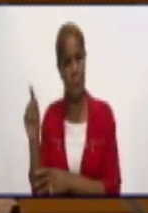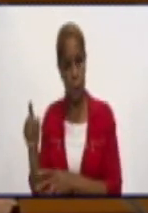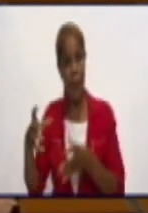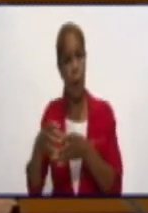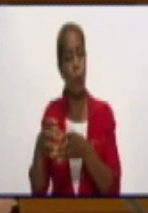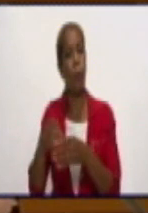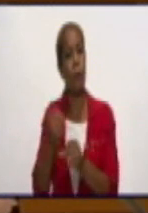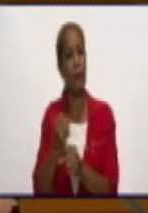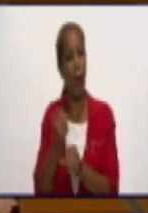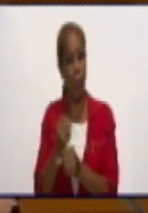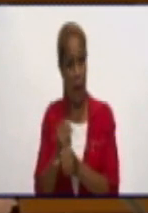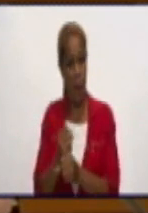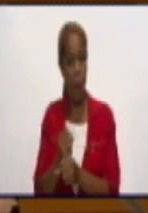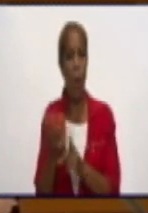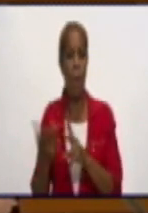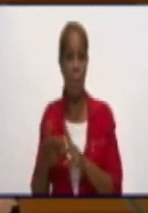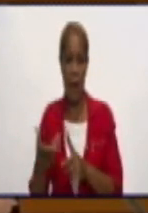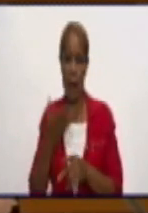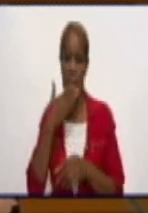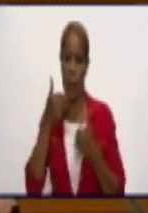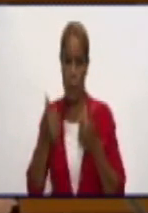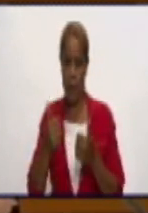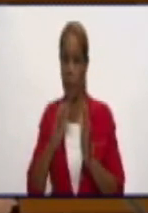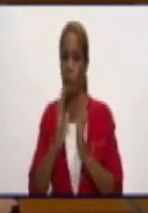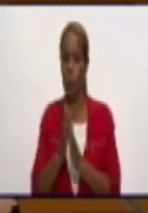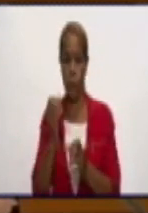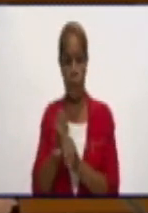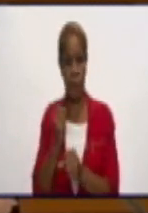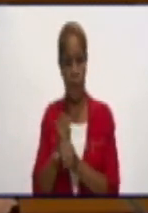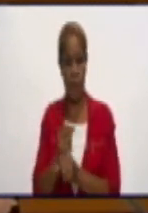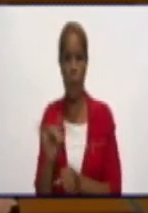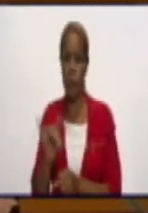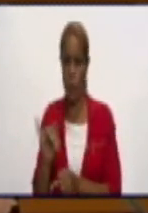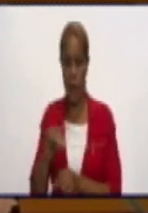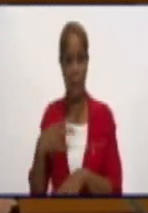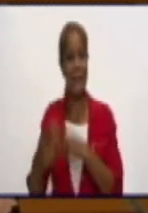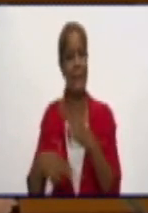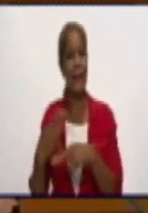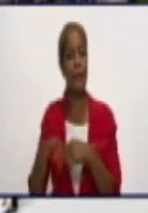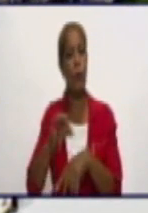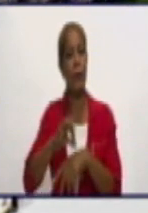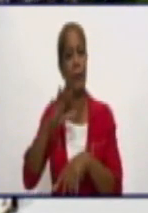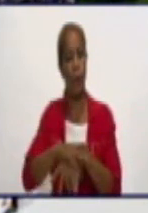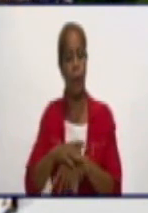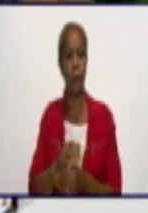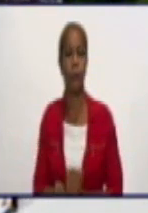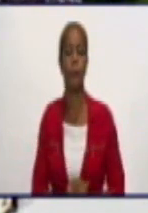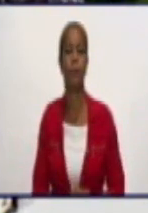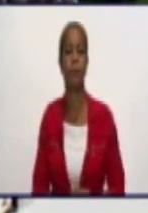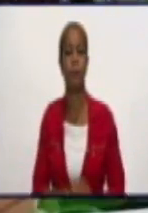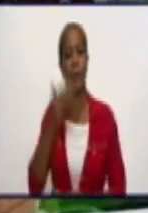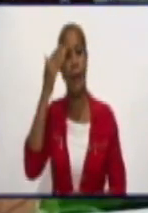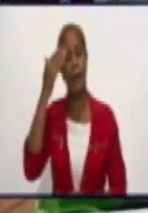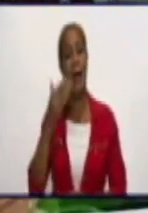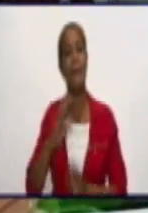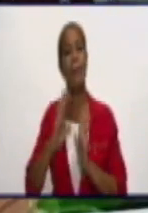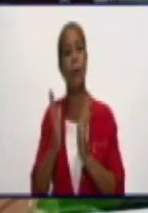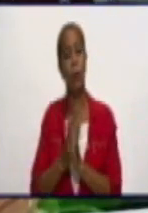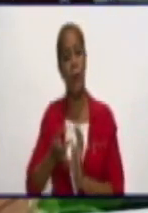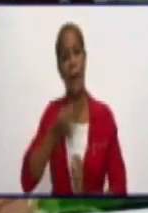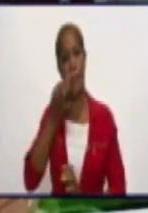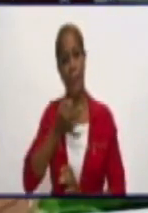que sucedió anoche en Río Cauto, el detalle lo dará Solí. Gracias, Heider, por toda esta explicación. Vamos